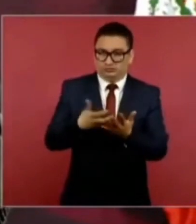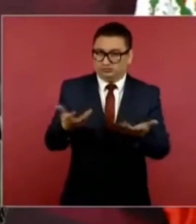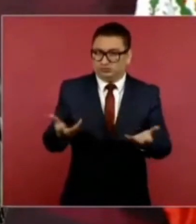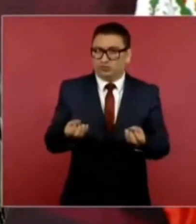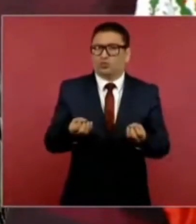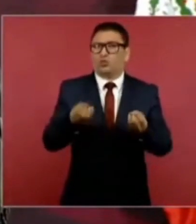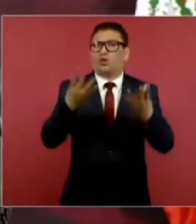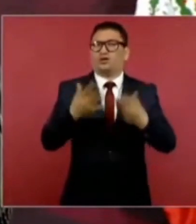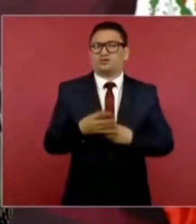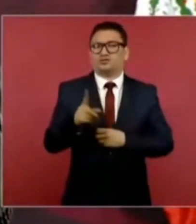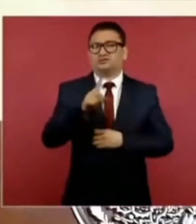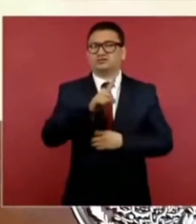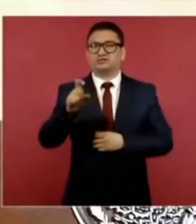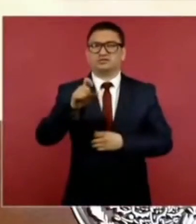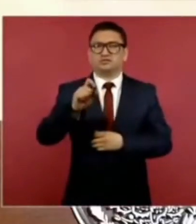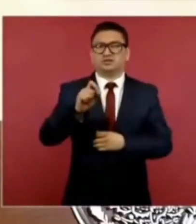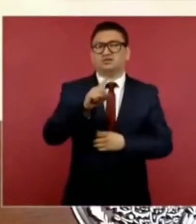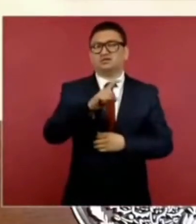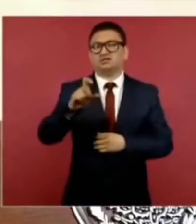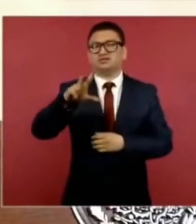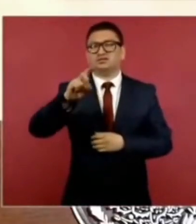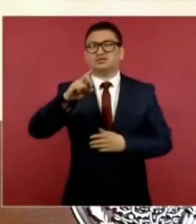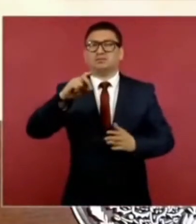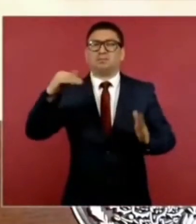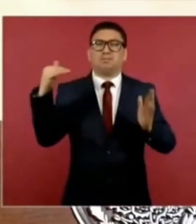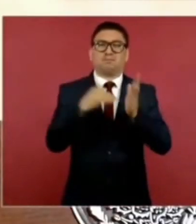Como 120, 130,000 millones.